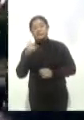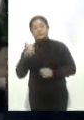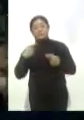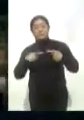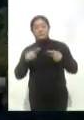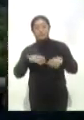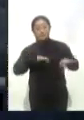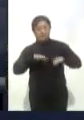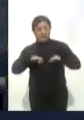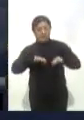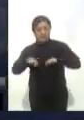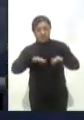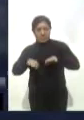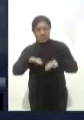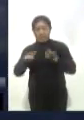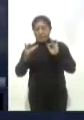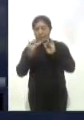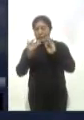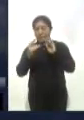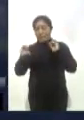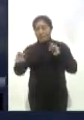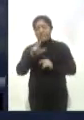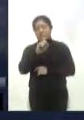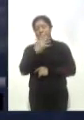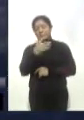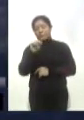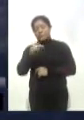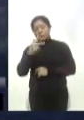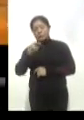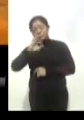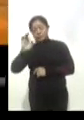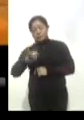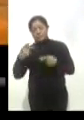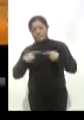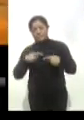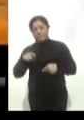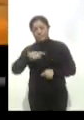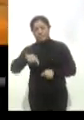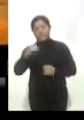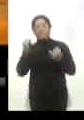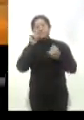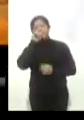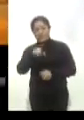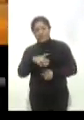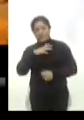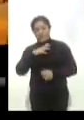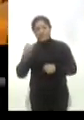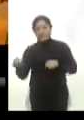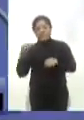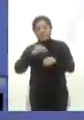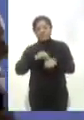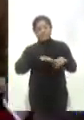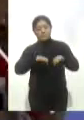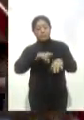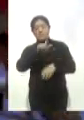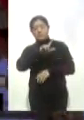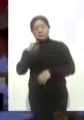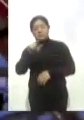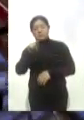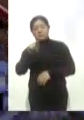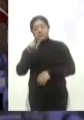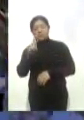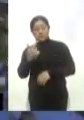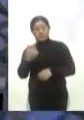laborando a distancia, lo que representa el 25.8% de su personal. Agregó que también se han reincorporado a sus centros de trabajo 777